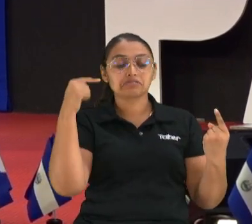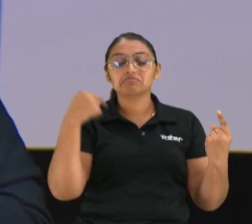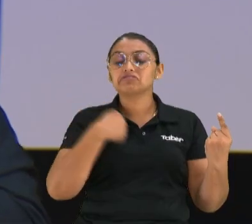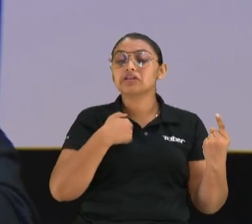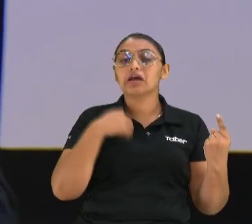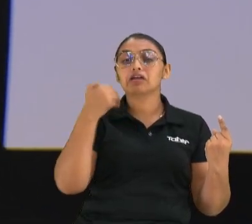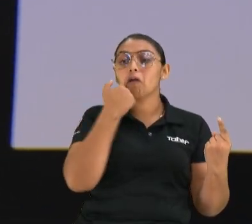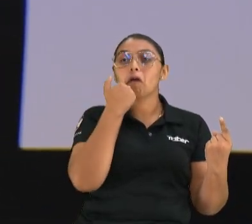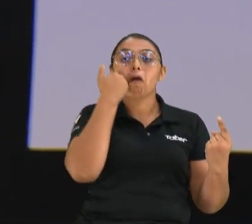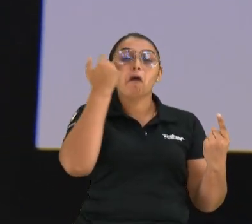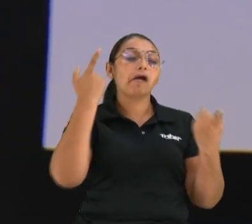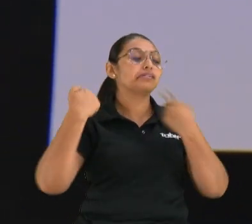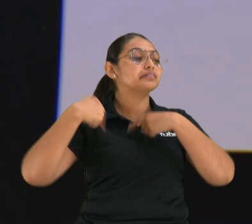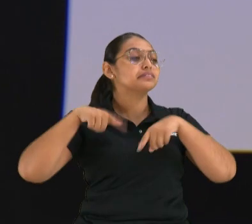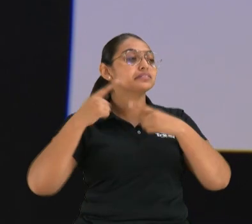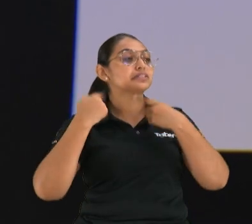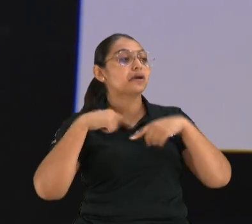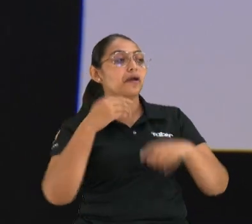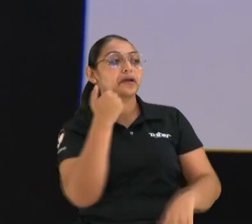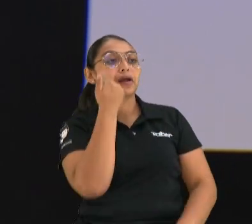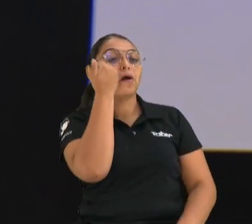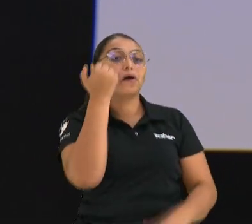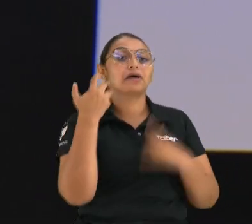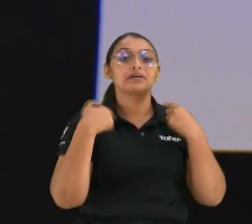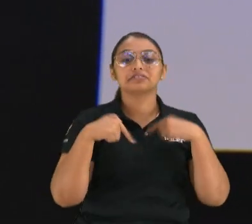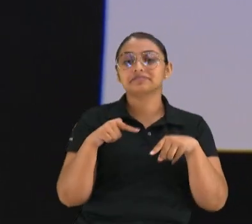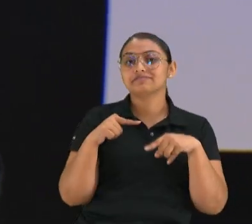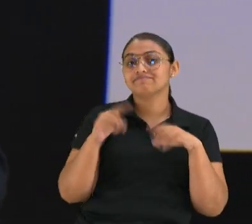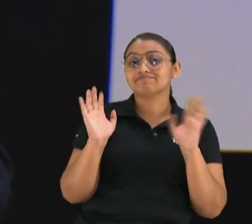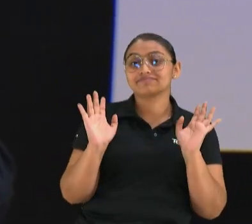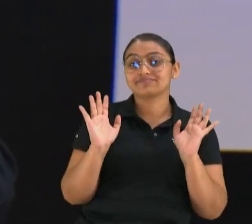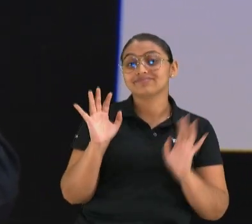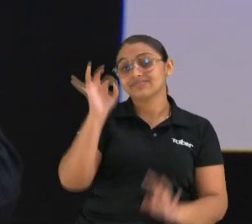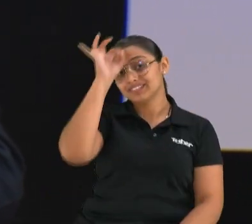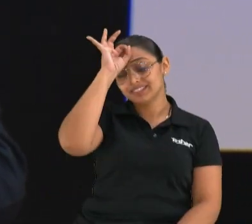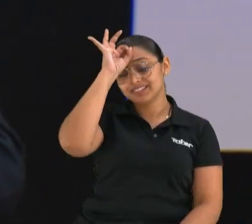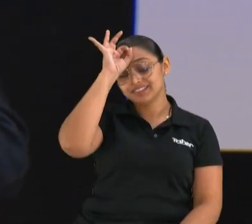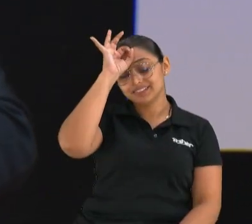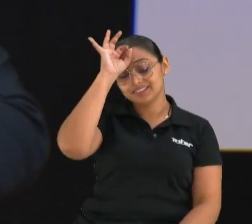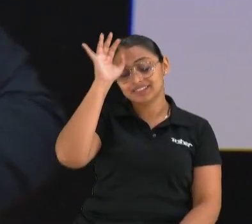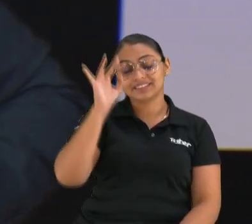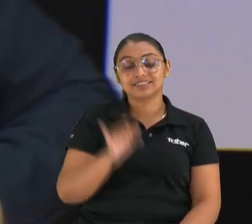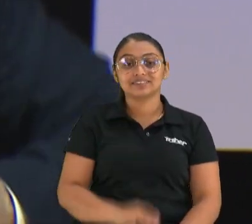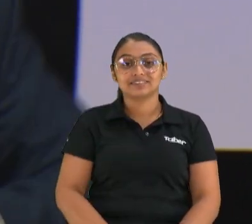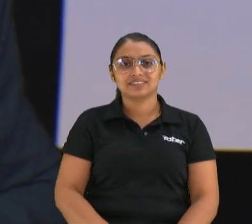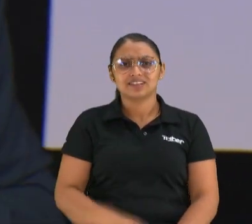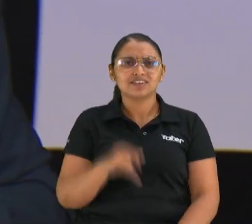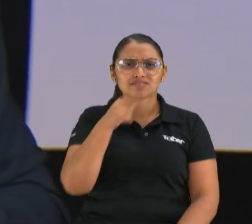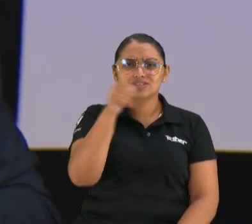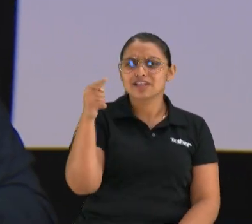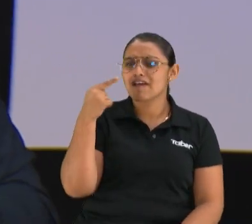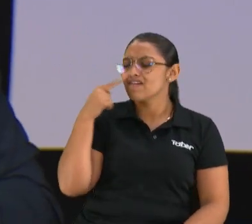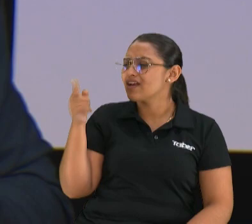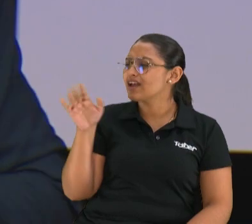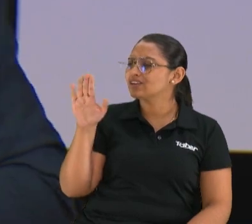ve a su vecino por favor y saca sus conclusión ya no es igual hermano y cuando